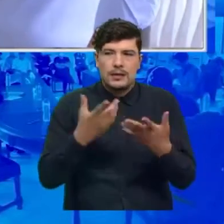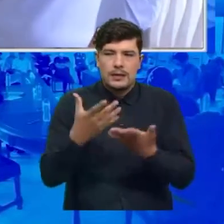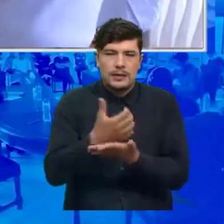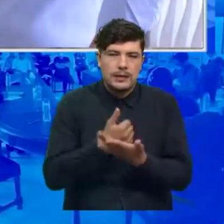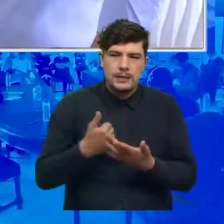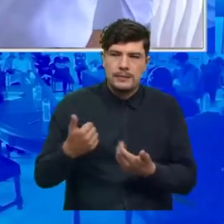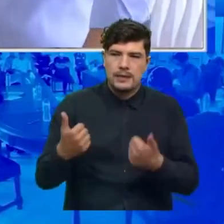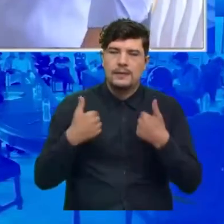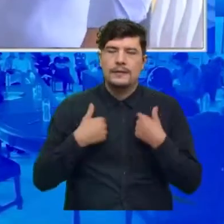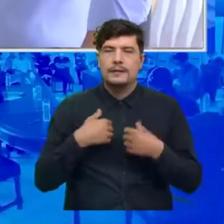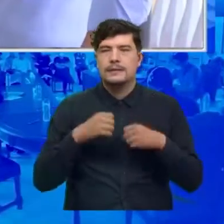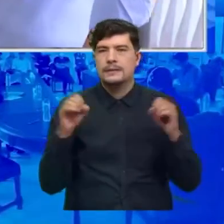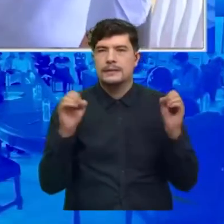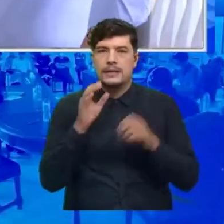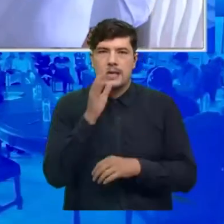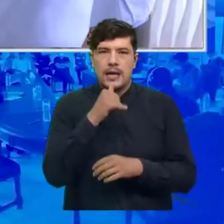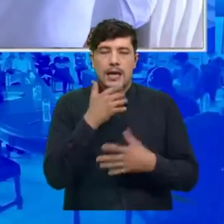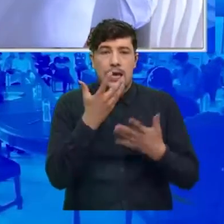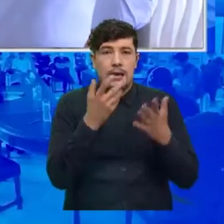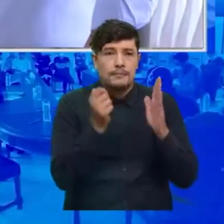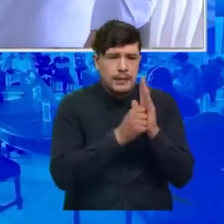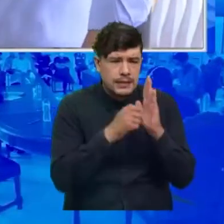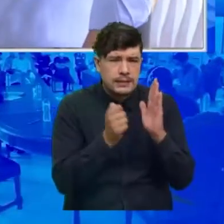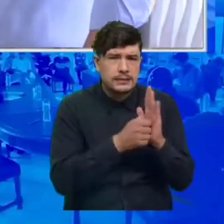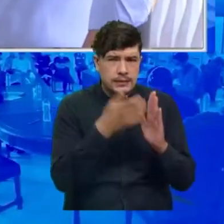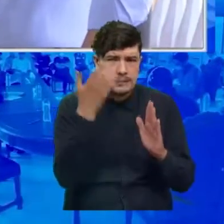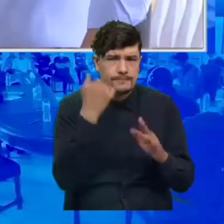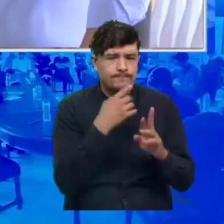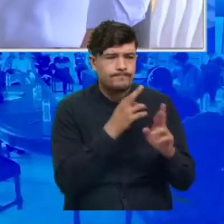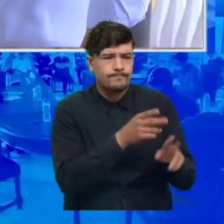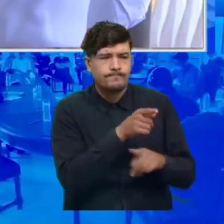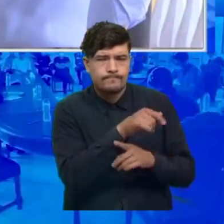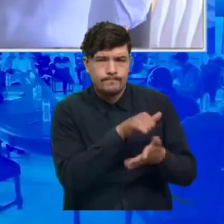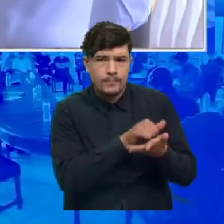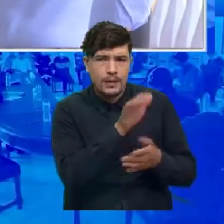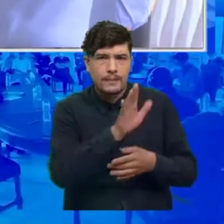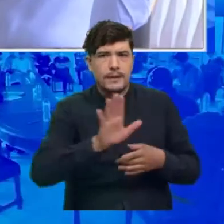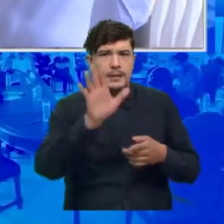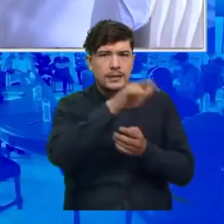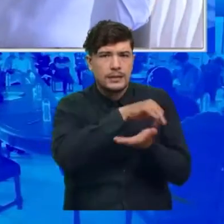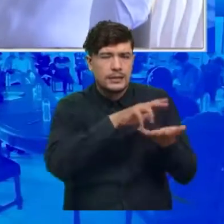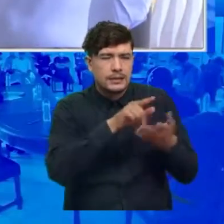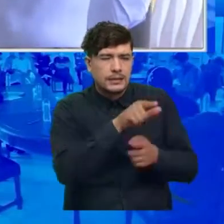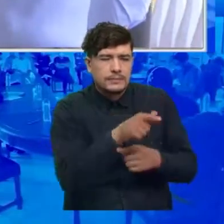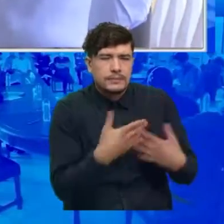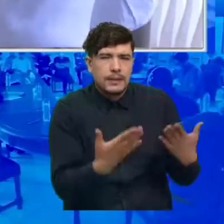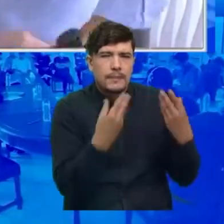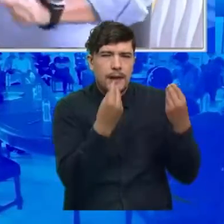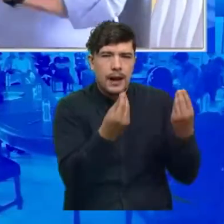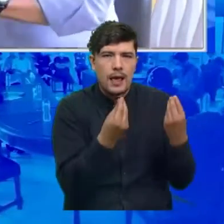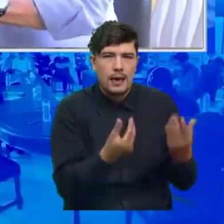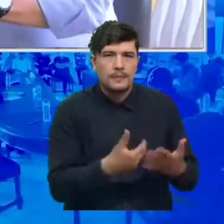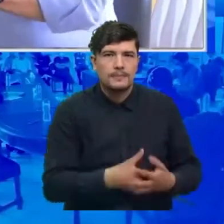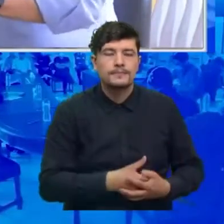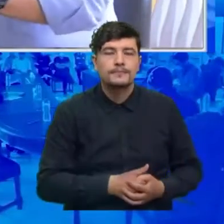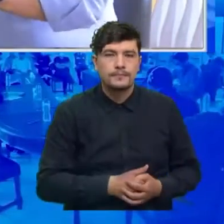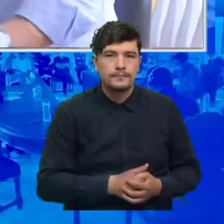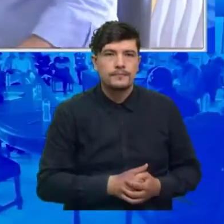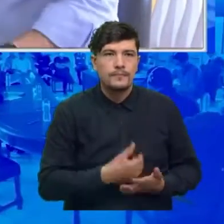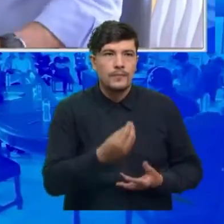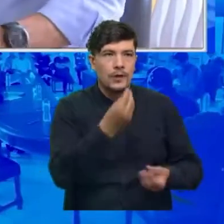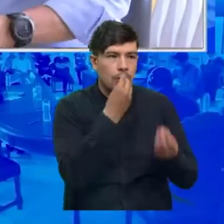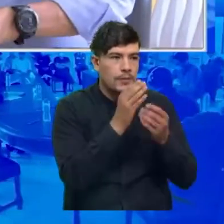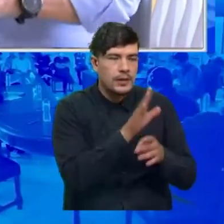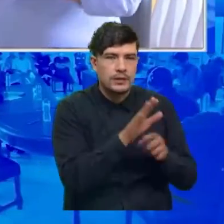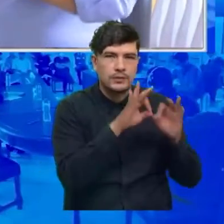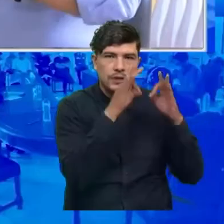muchas veces porque así lo constaté y lo he constatado en el departamento eso ha servido para el alimento de la